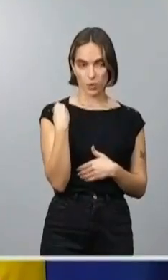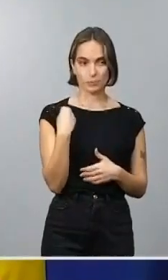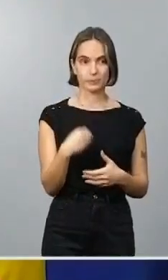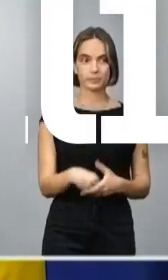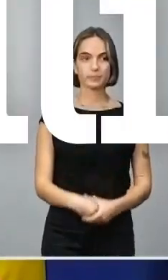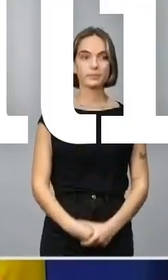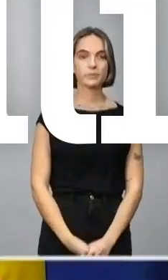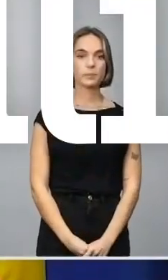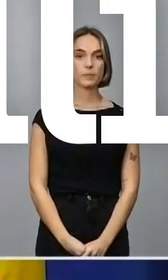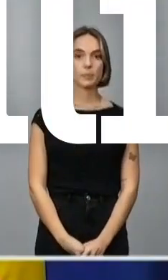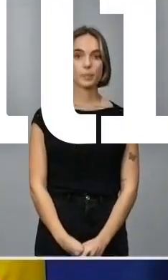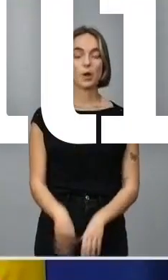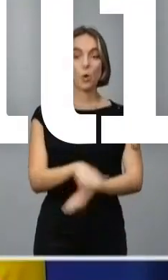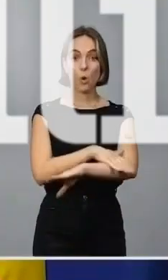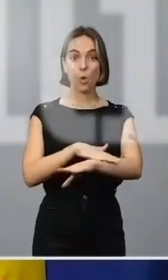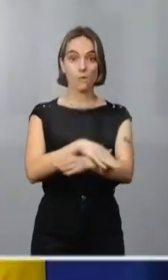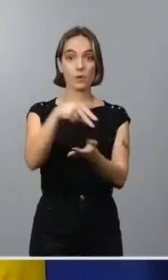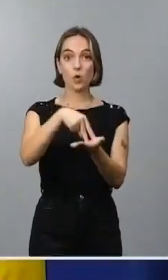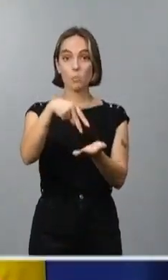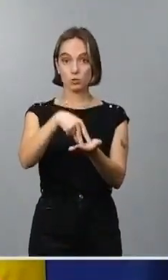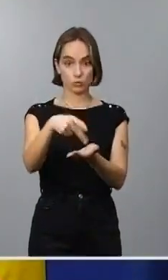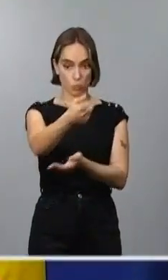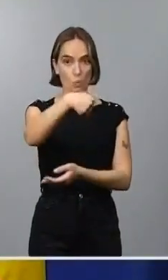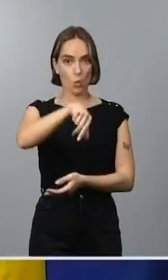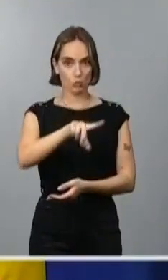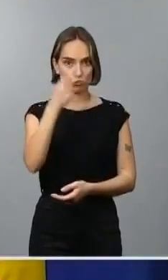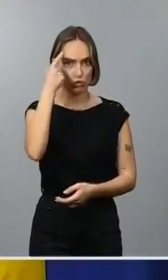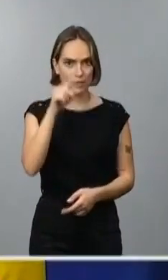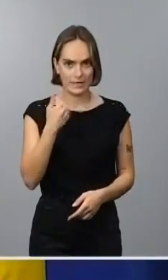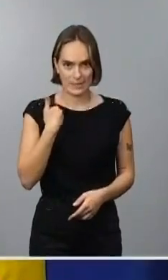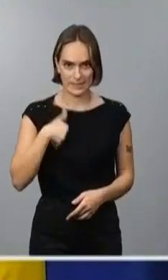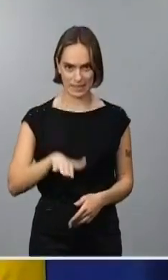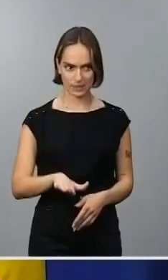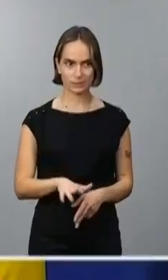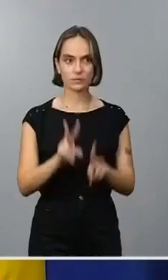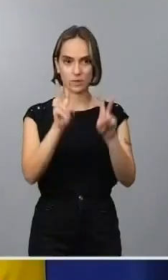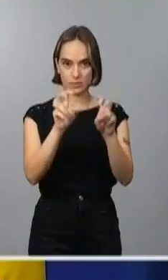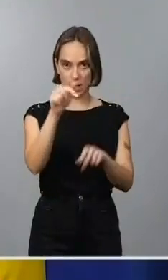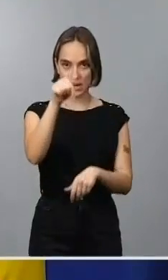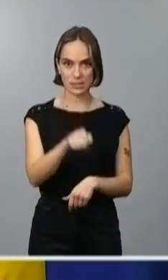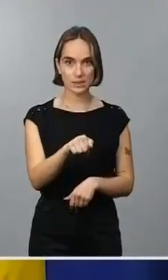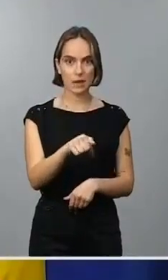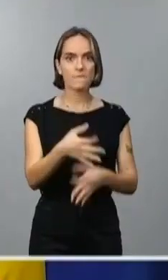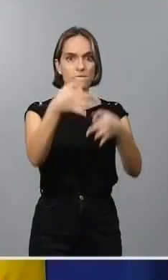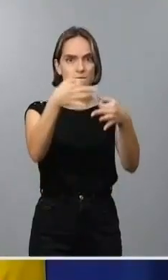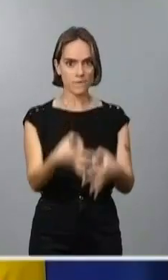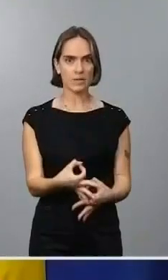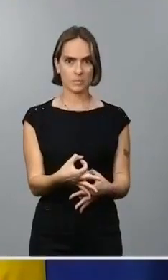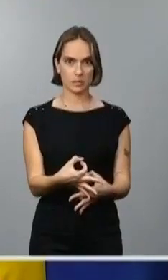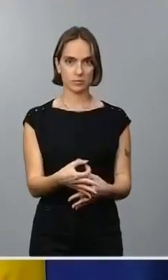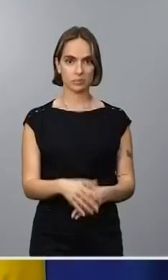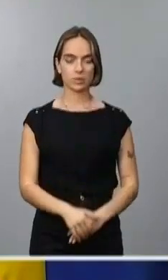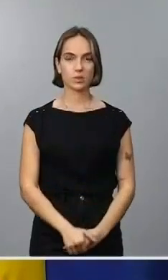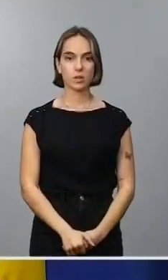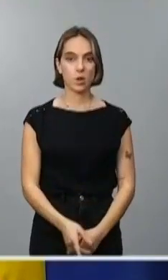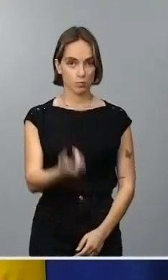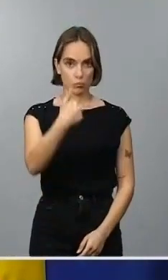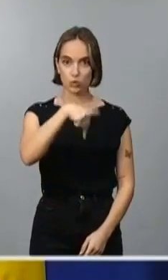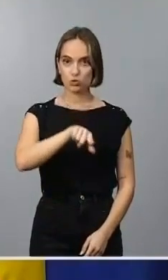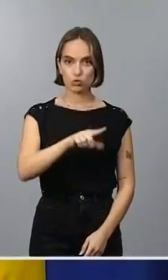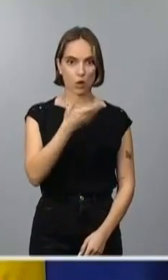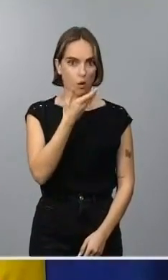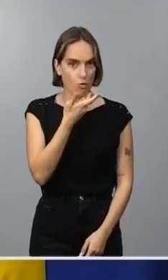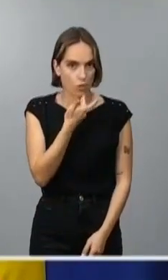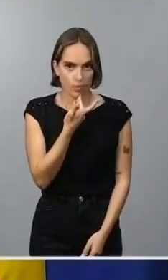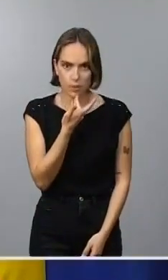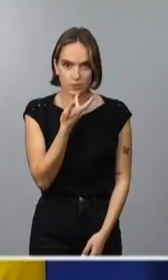Miren la posición del gobierno es conocida sobre este asunto es firme es rotunda Y ustedes la conocen perfectamente